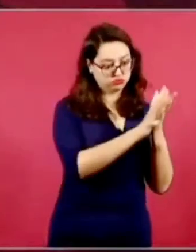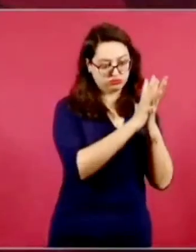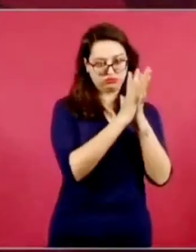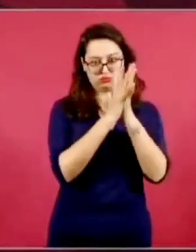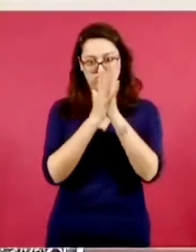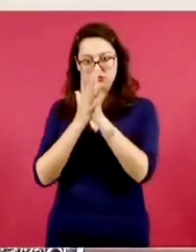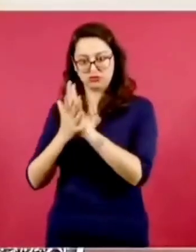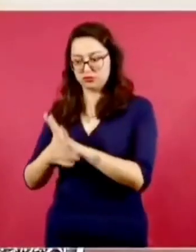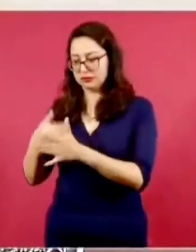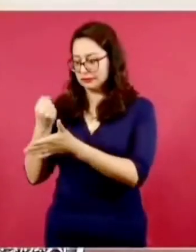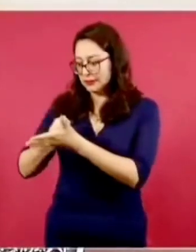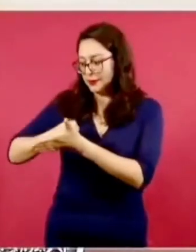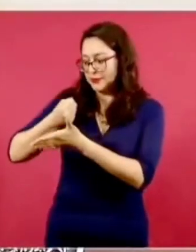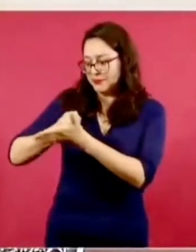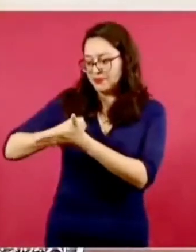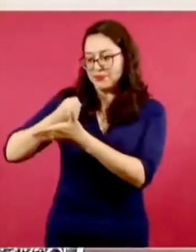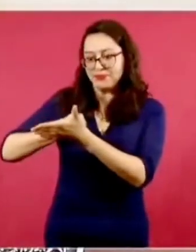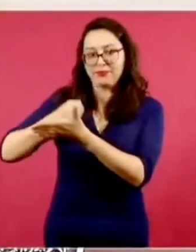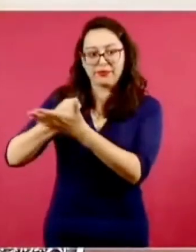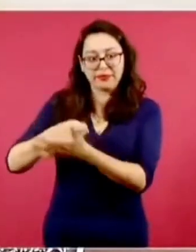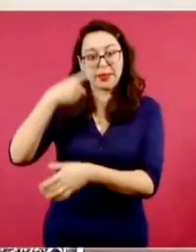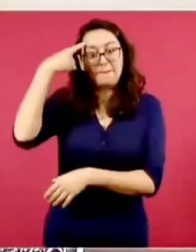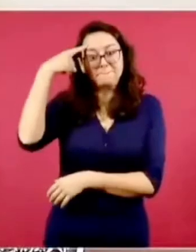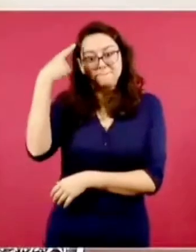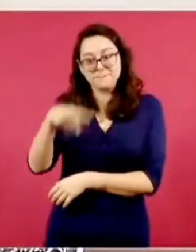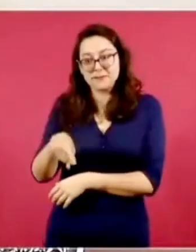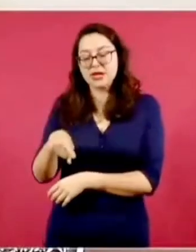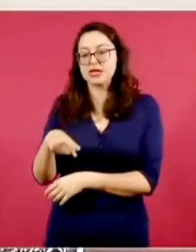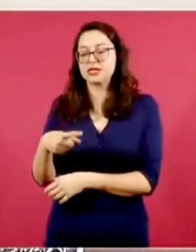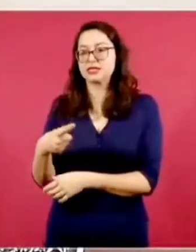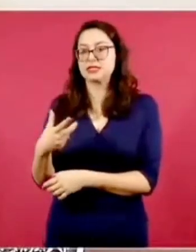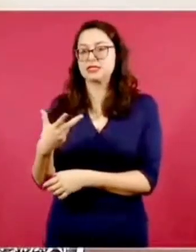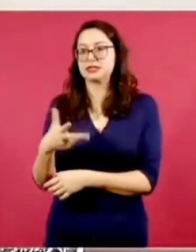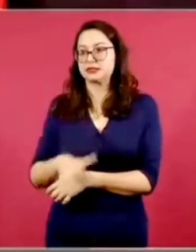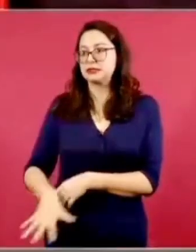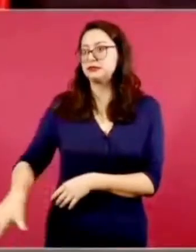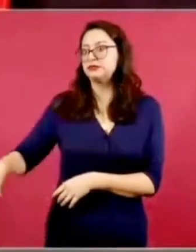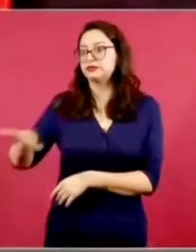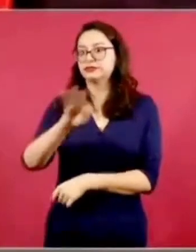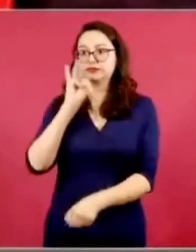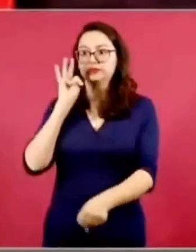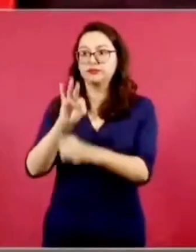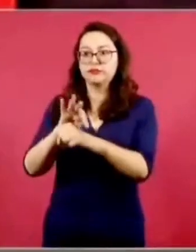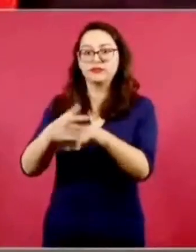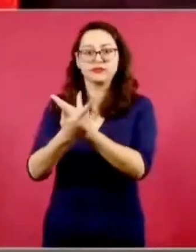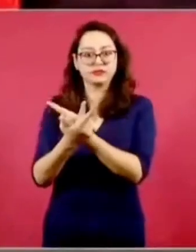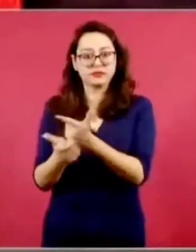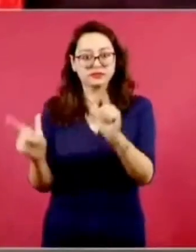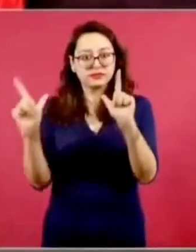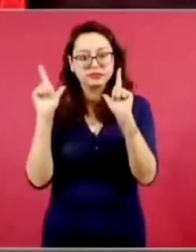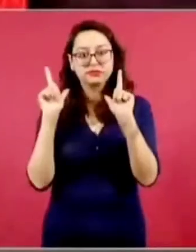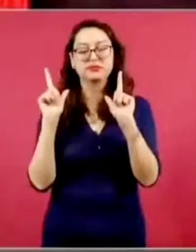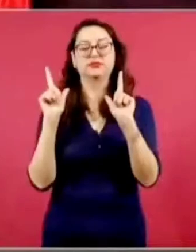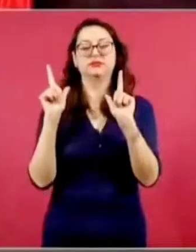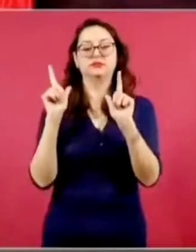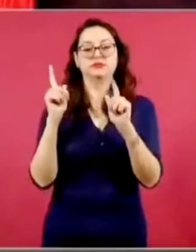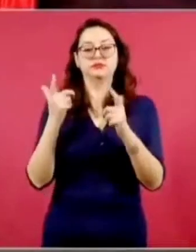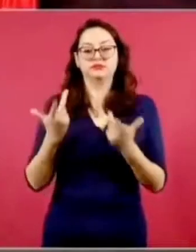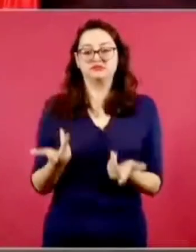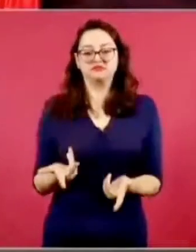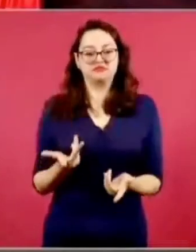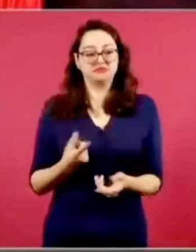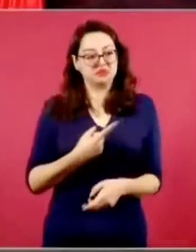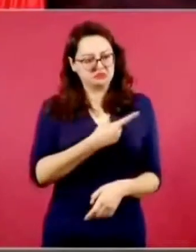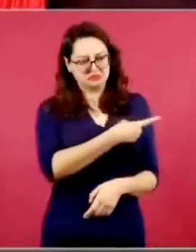transformando, garantizando libertades, sin